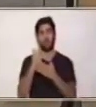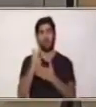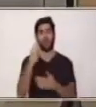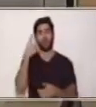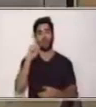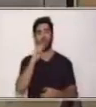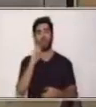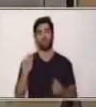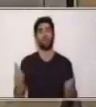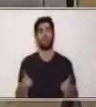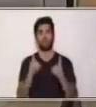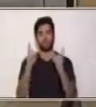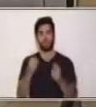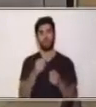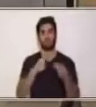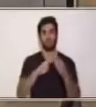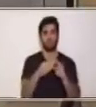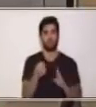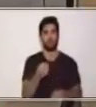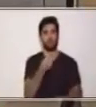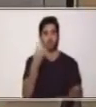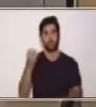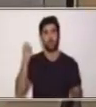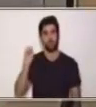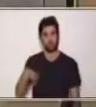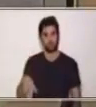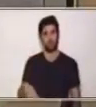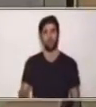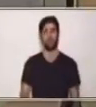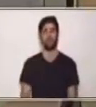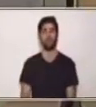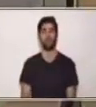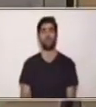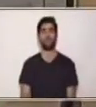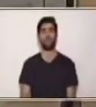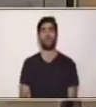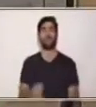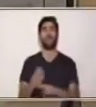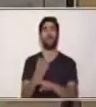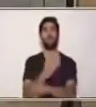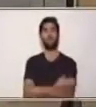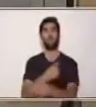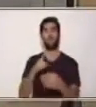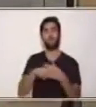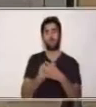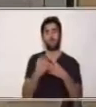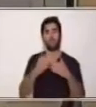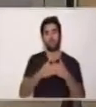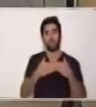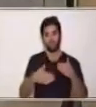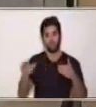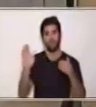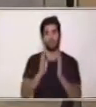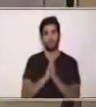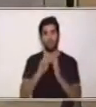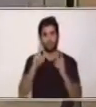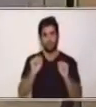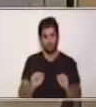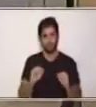ayudar a la habilidad numérica y al pensamiento lógico. Antes de empezar, le recomendamos, lávate las